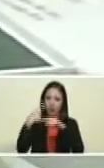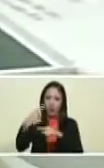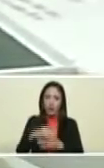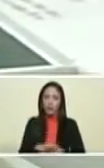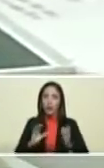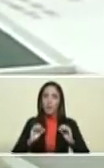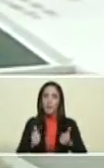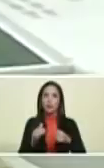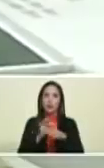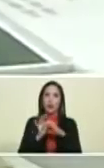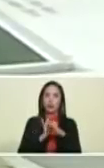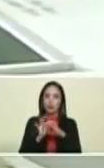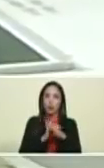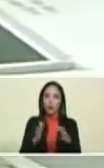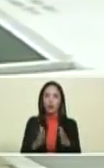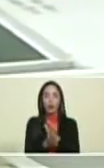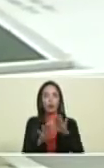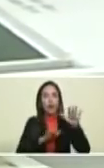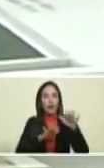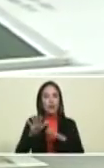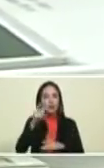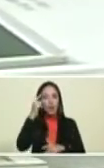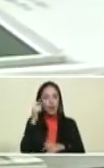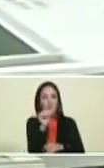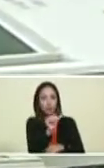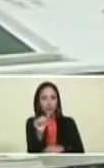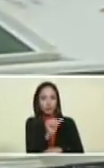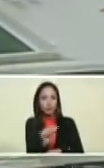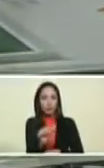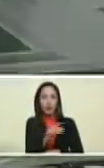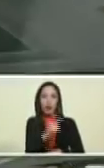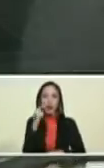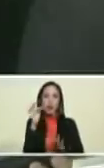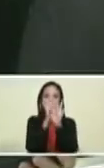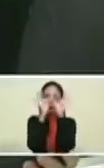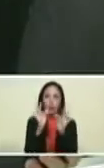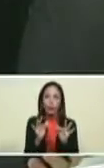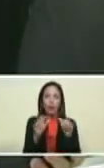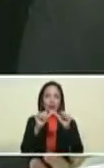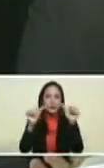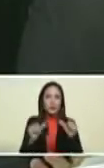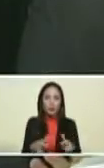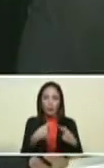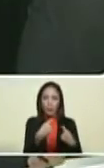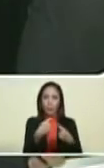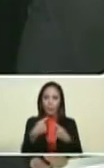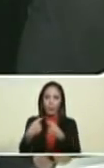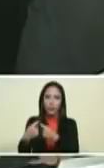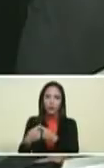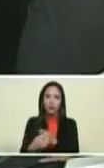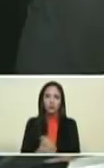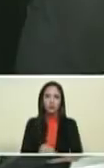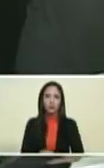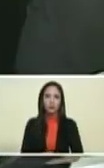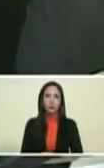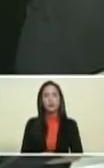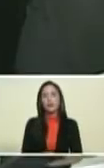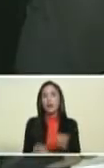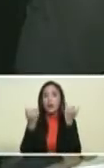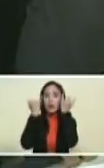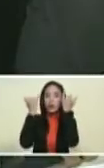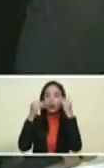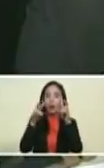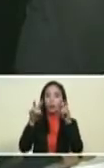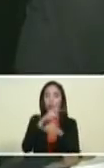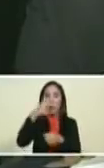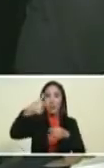entra en funcionamiento, en periodo de prueba, la activación del mecanismo de pago de la nueva política de